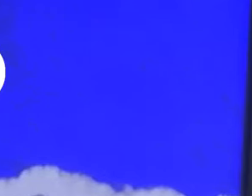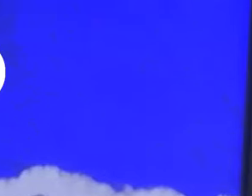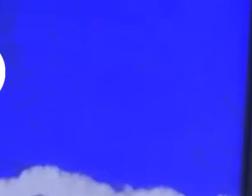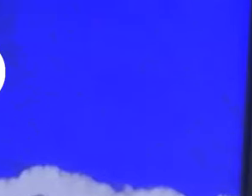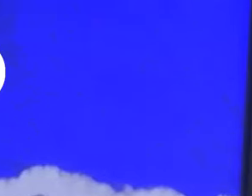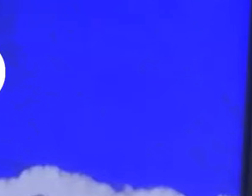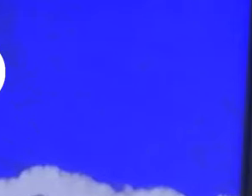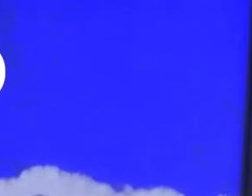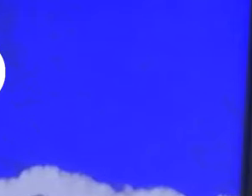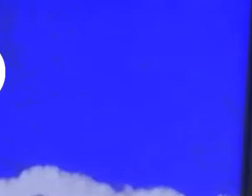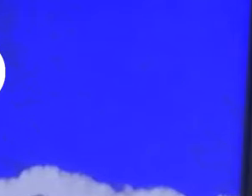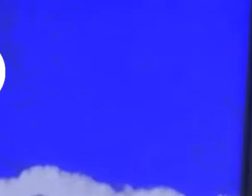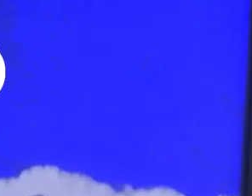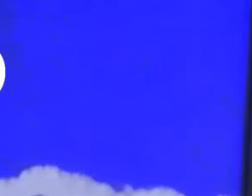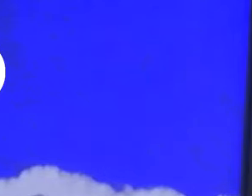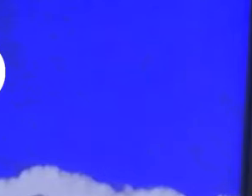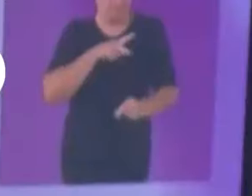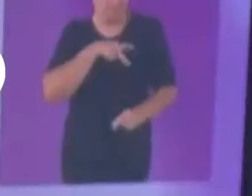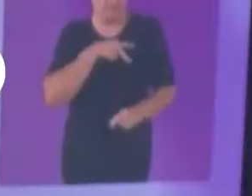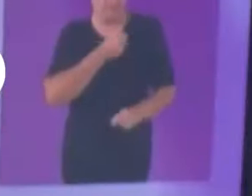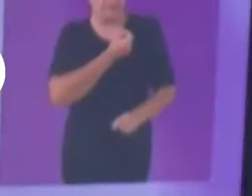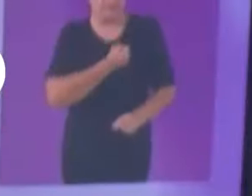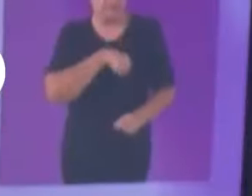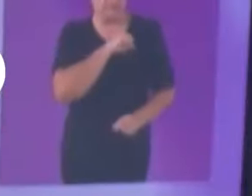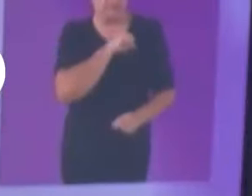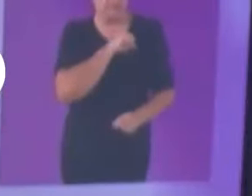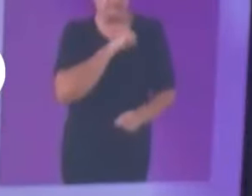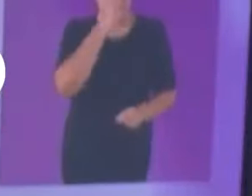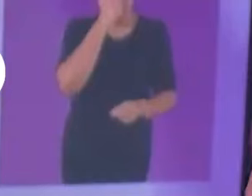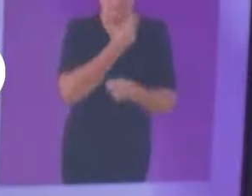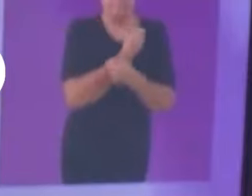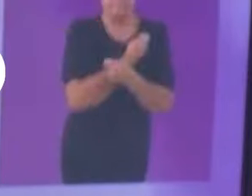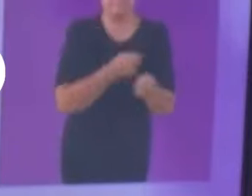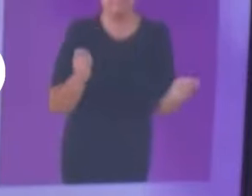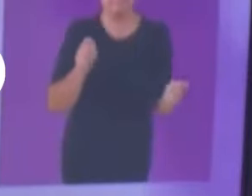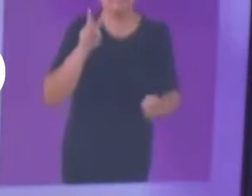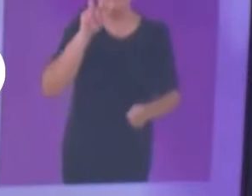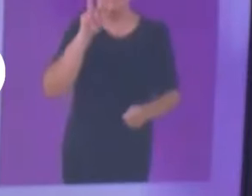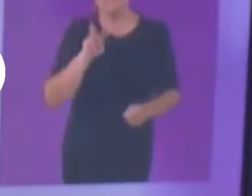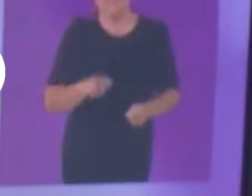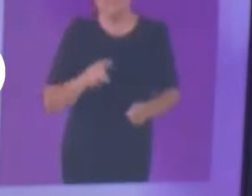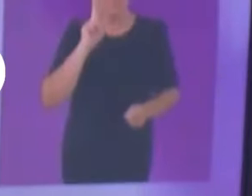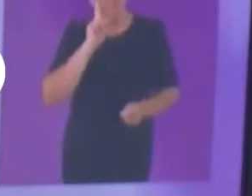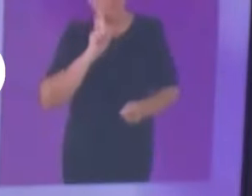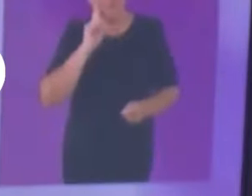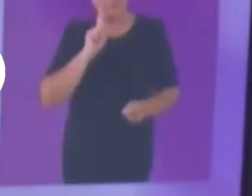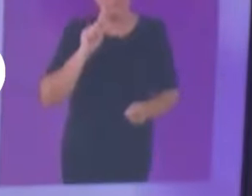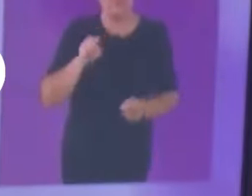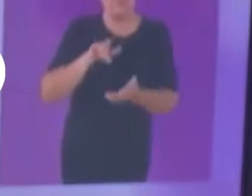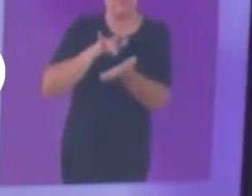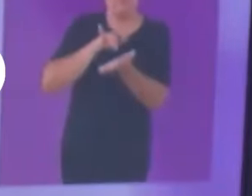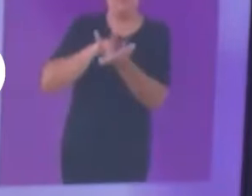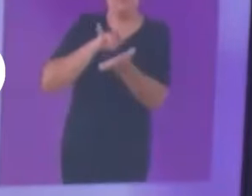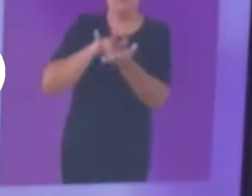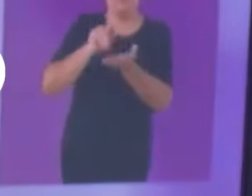debates o es espectacular o nosotros vamos a ejercer nuestro derecho al sapin como seguramente hicieron muchos y yo defiendo